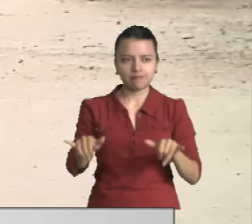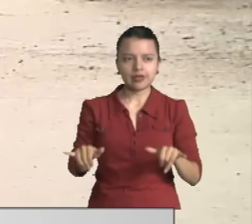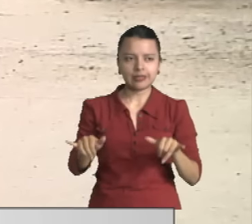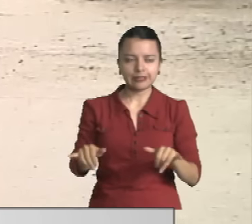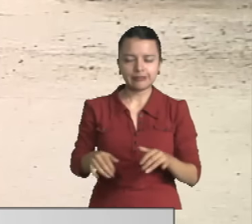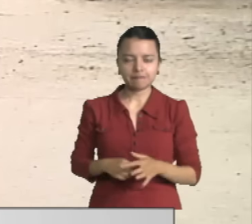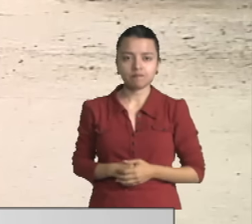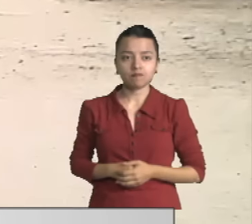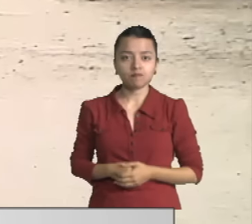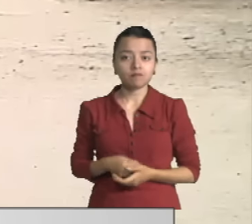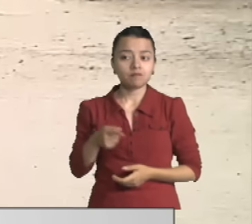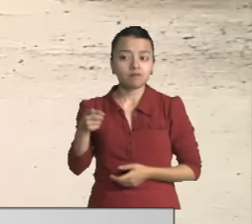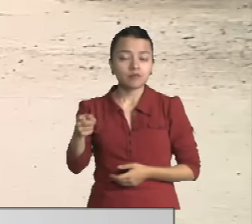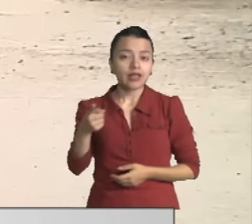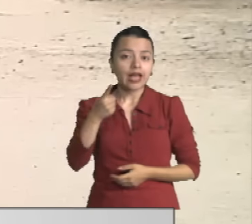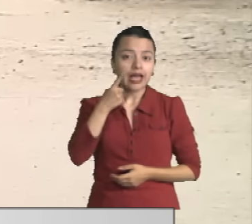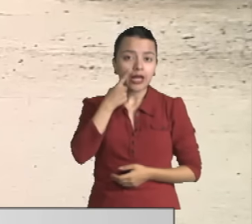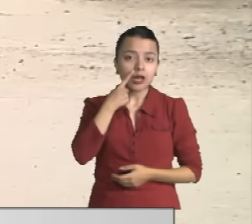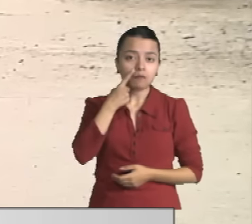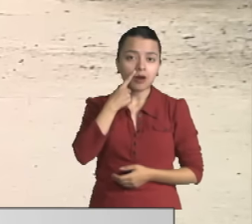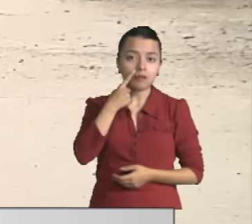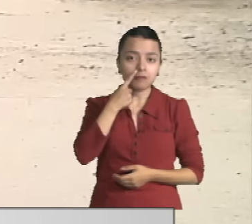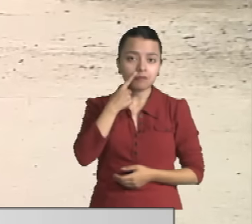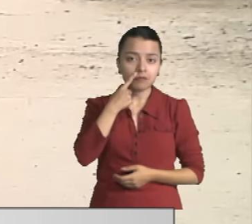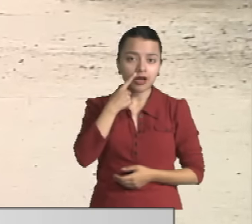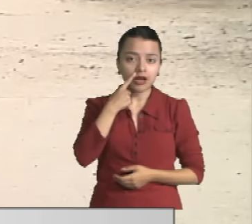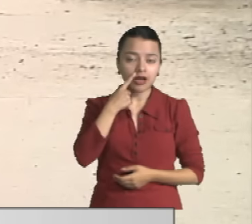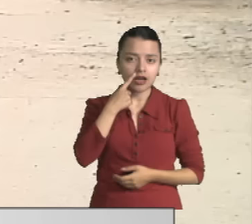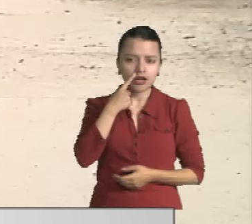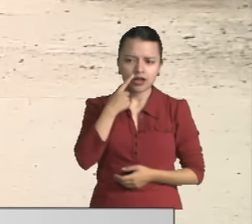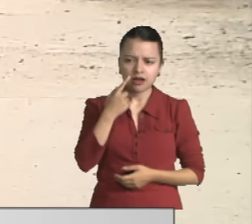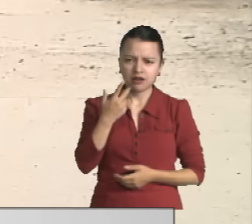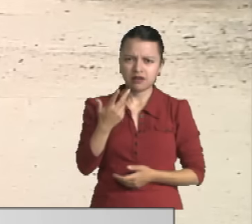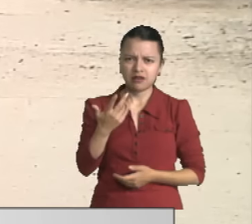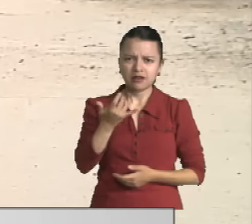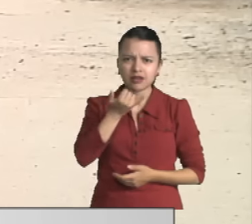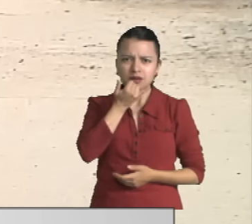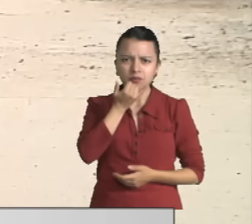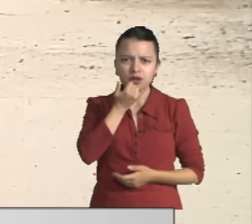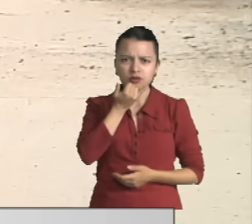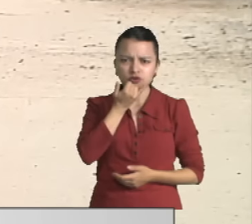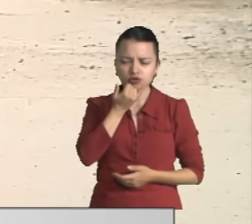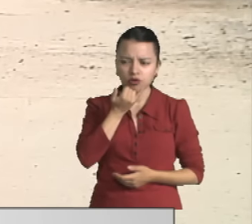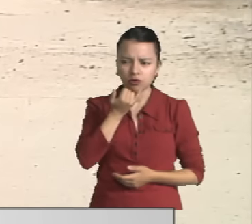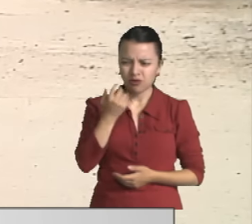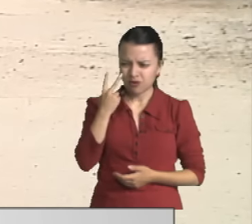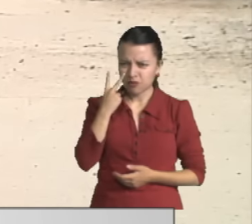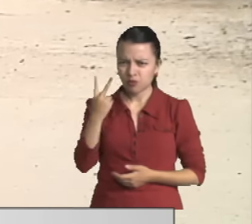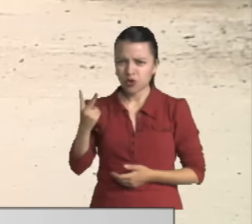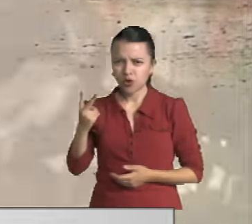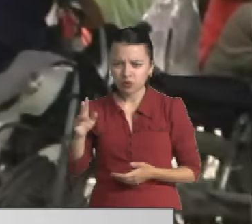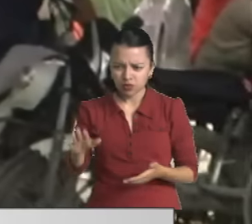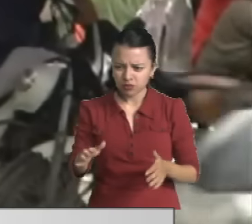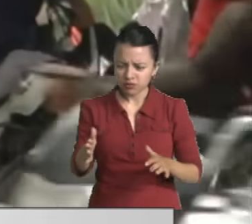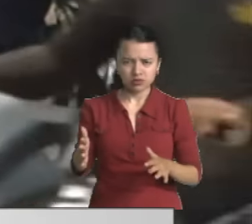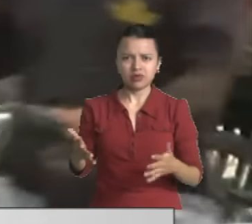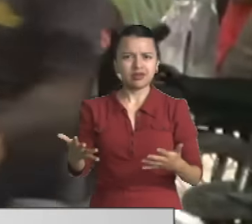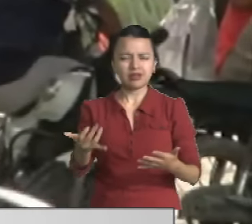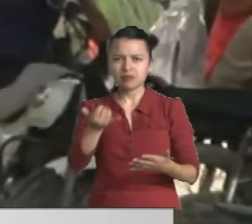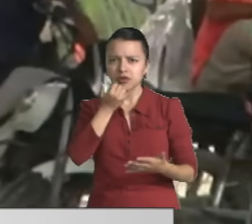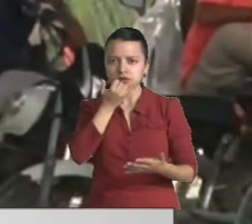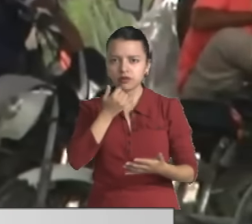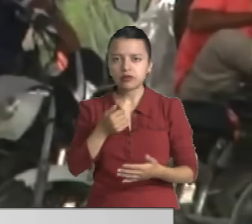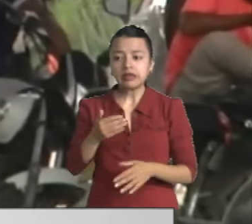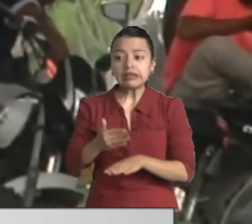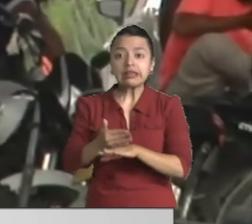Según las autoridades, el padre del menor fue el que encontró la terrible escena. La mujer trató de quitarse la vida.